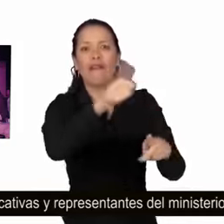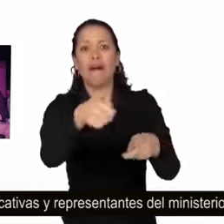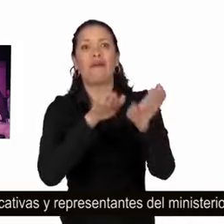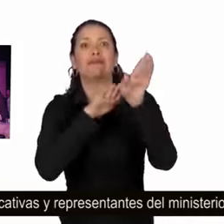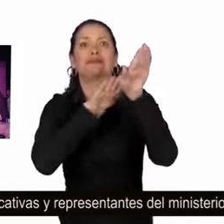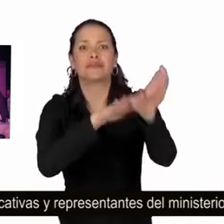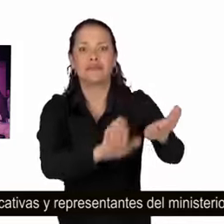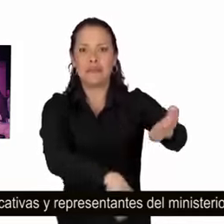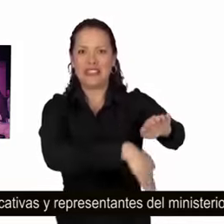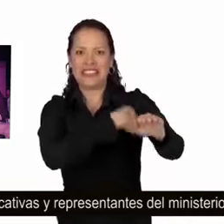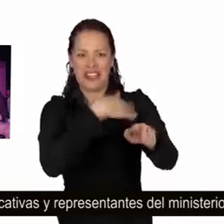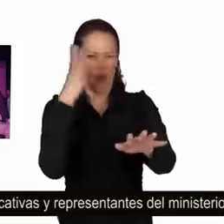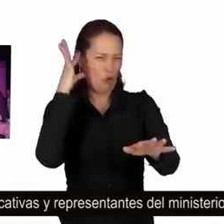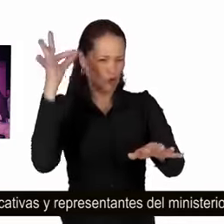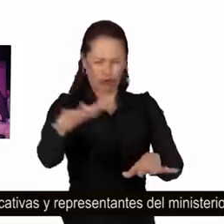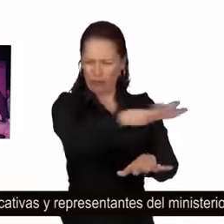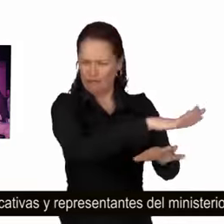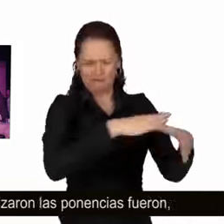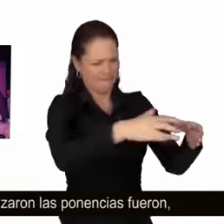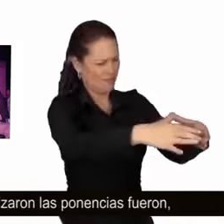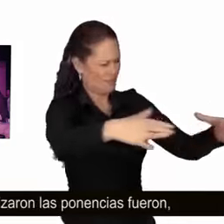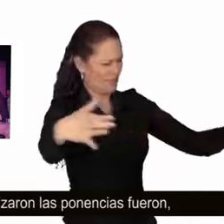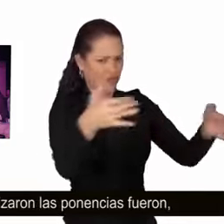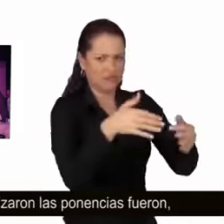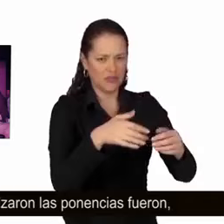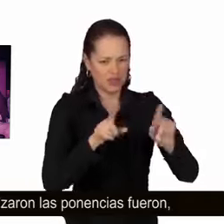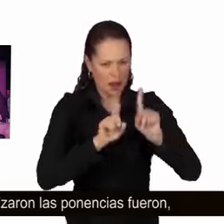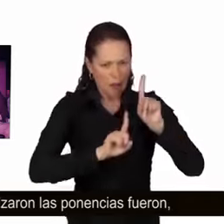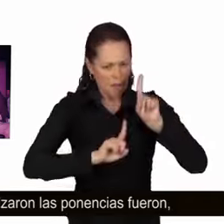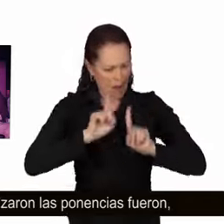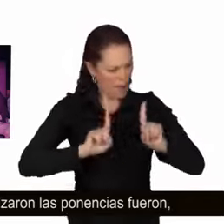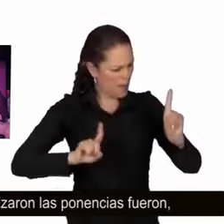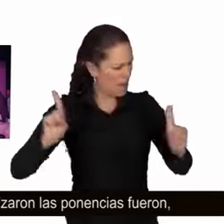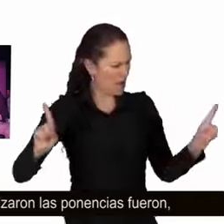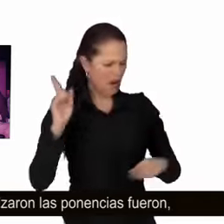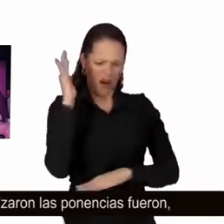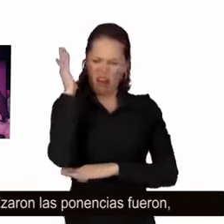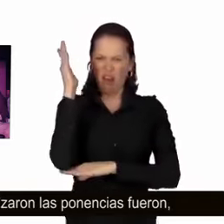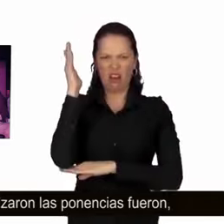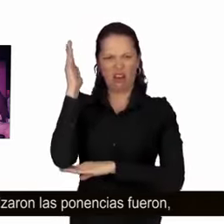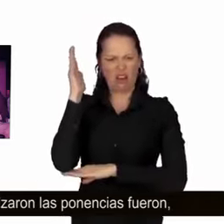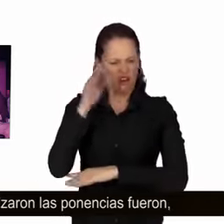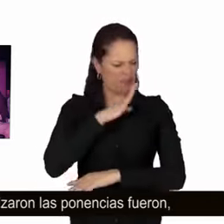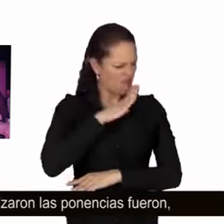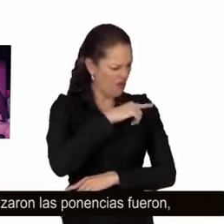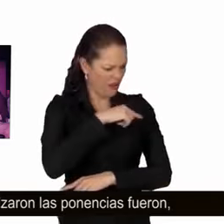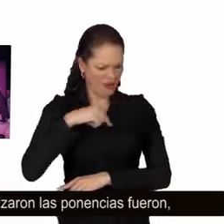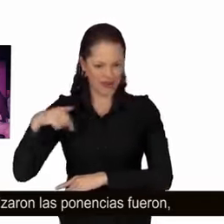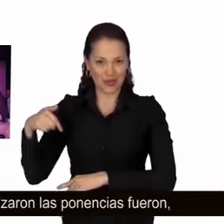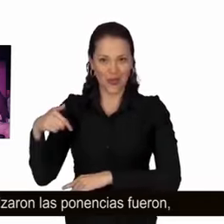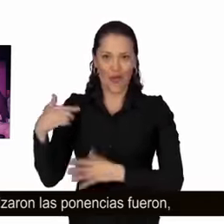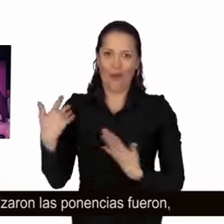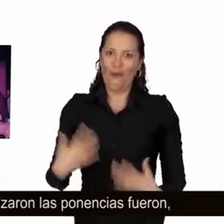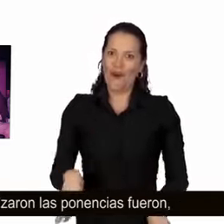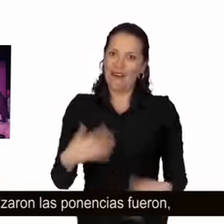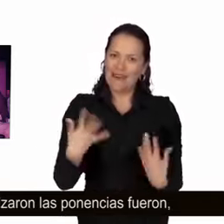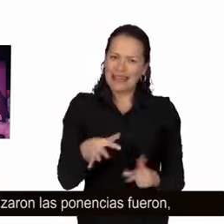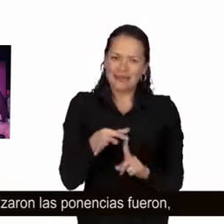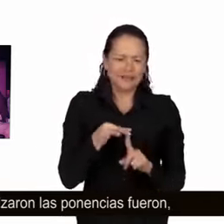educativas y representantes del ministerio. Los invitados especiales que realizaban las ponencias